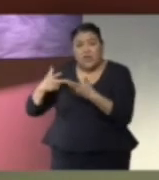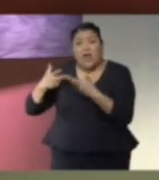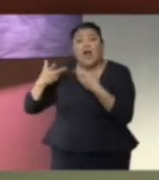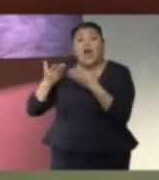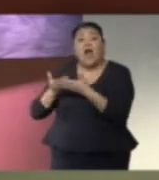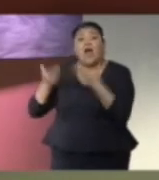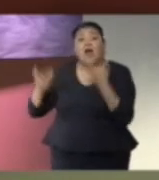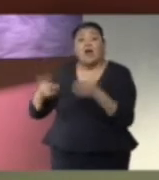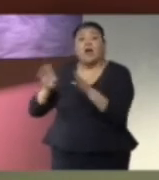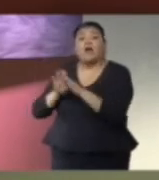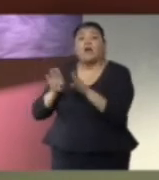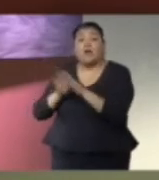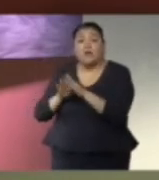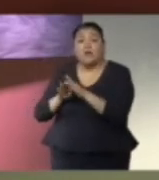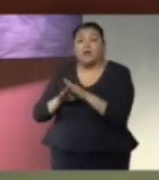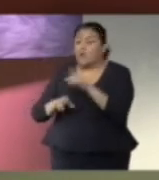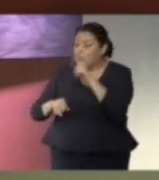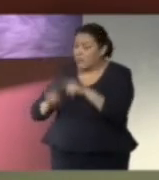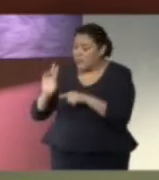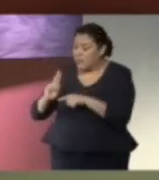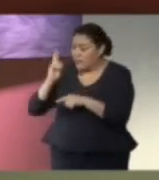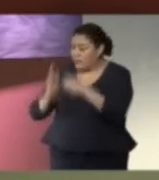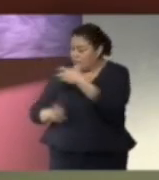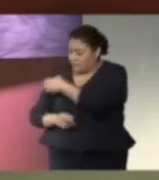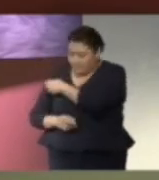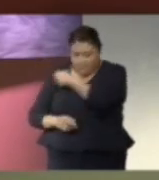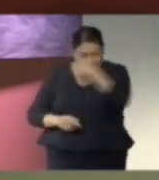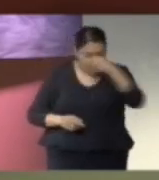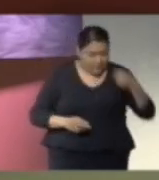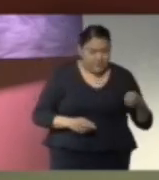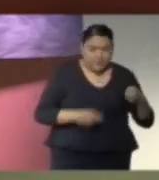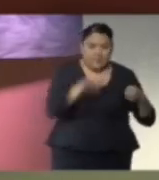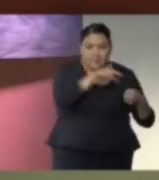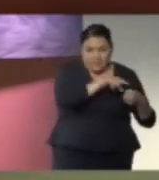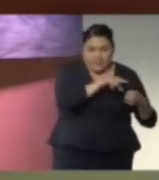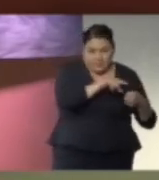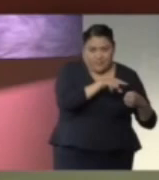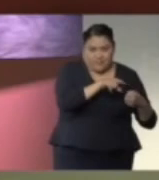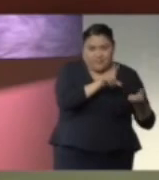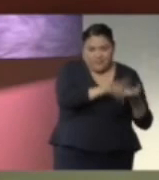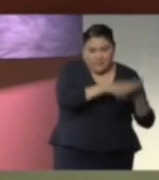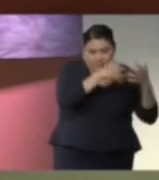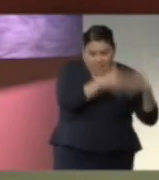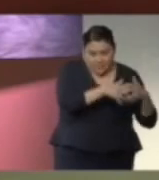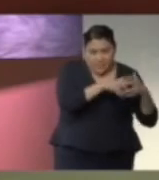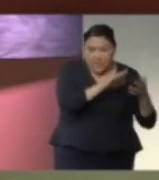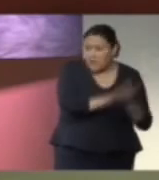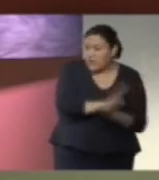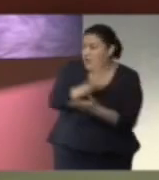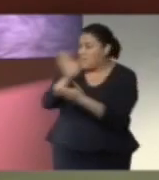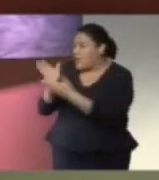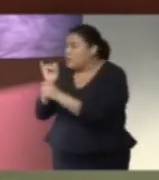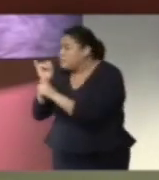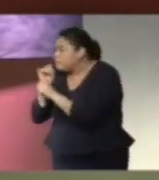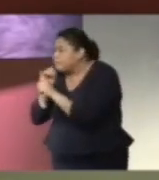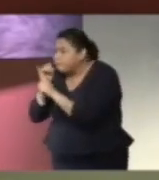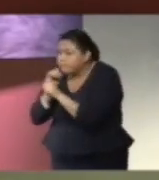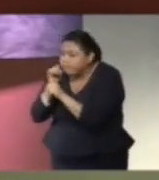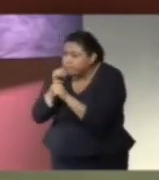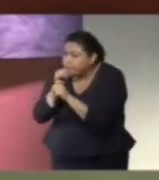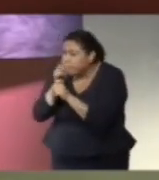siendo contratados por estas empresas y son personas que llegan a las comunidades a hacer estudios para entender